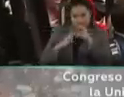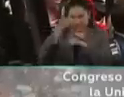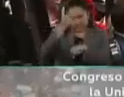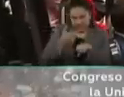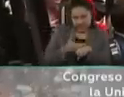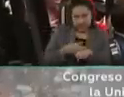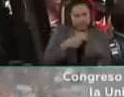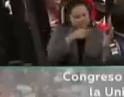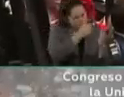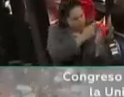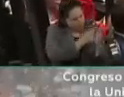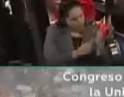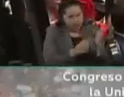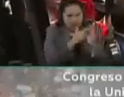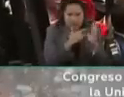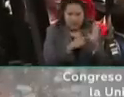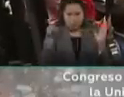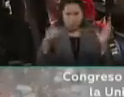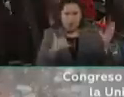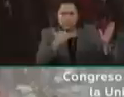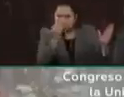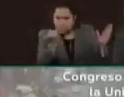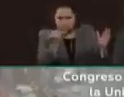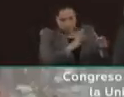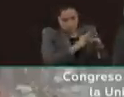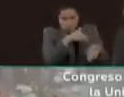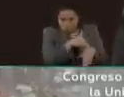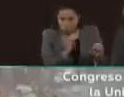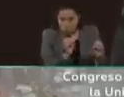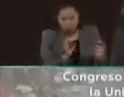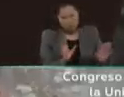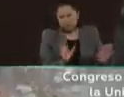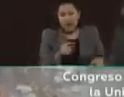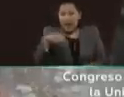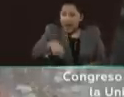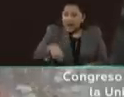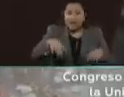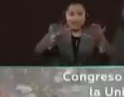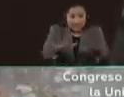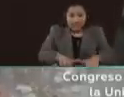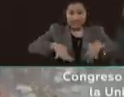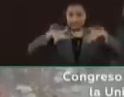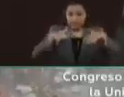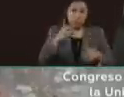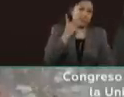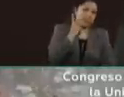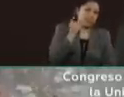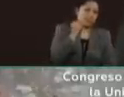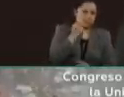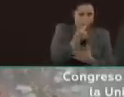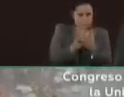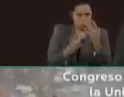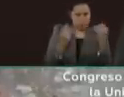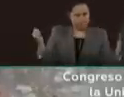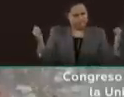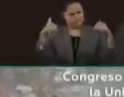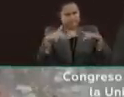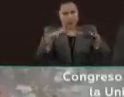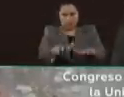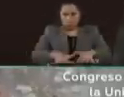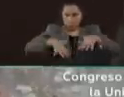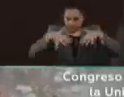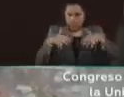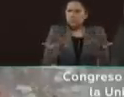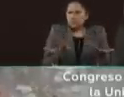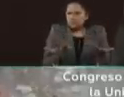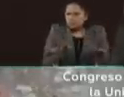directiva. Fuimos convocados a esta sesión de Congreso General para recibir, conforme a lo que establece